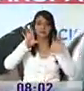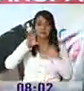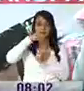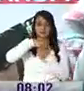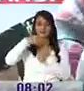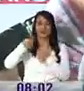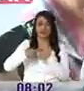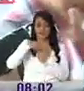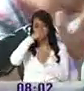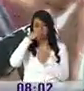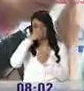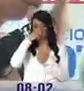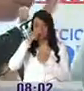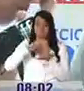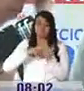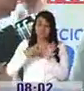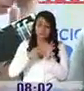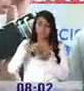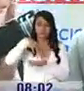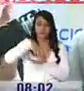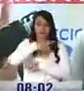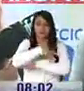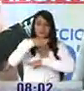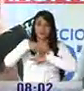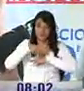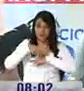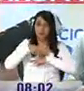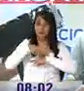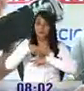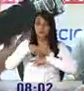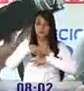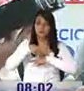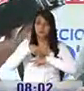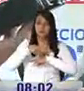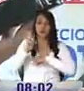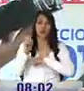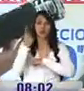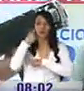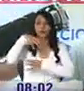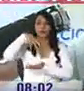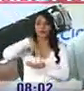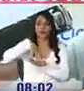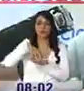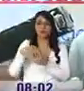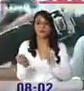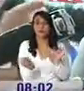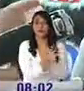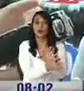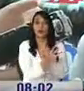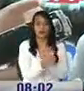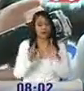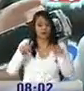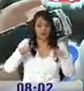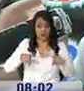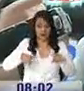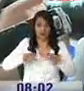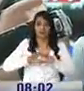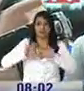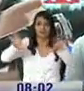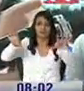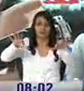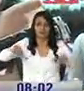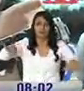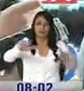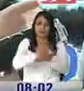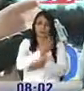qué implica que para el caso de la provincia de pichincha es obviamente la única provincia que no va a las Bodegas si no se distribuye desde sem Expo a lo que serían